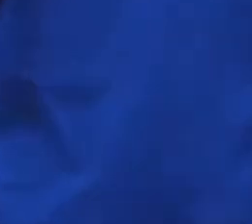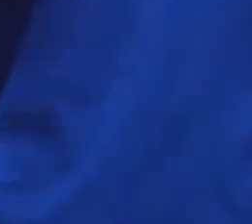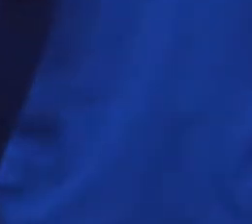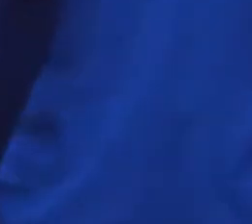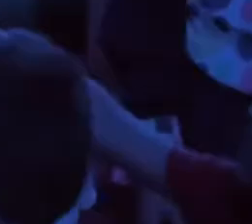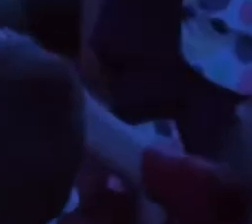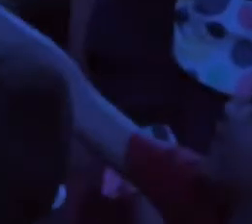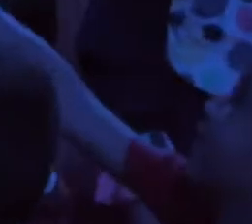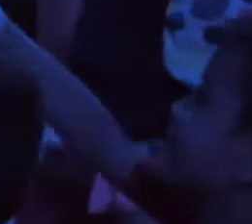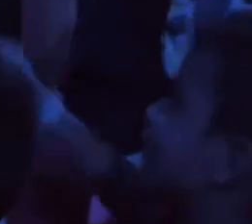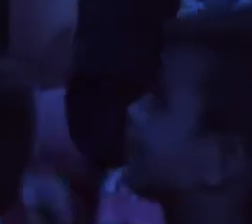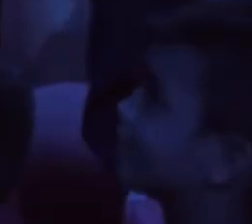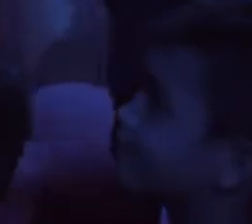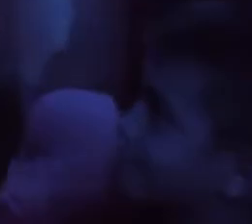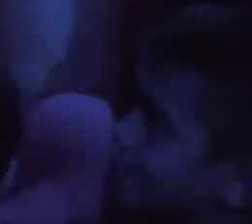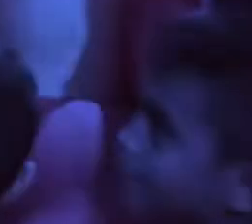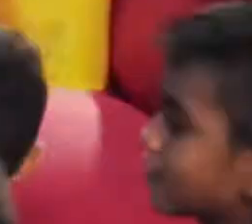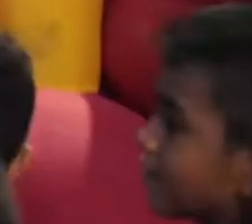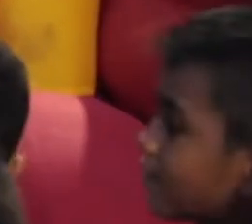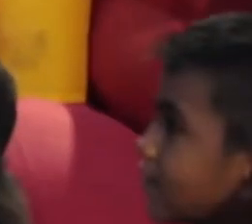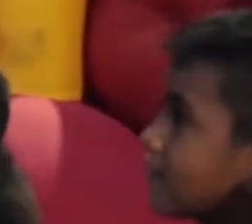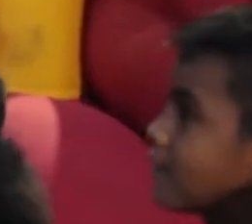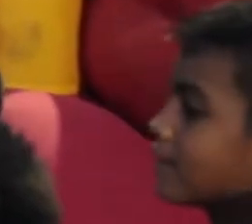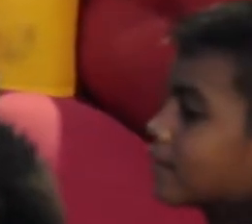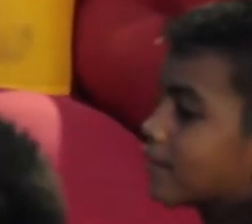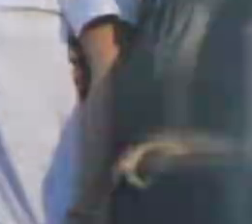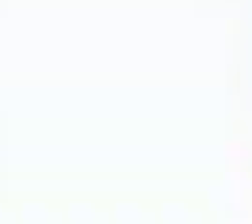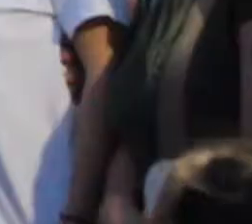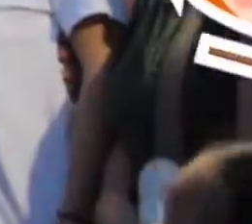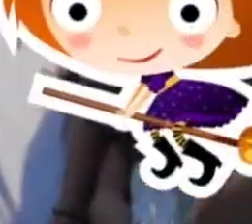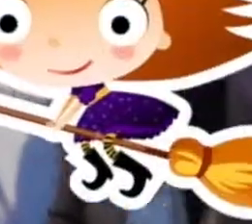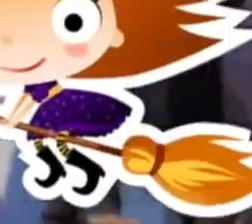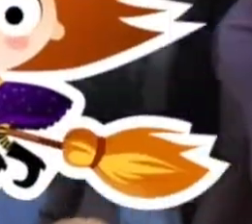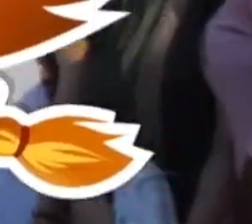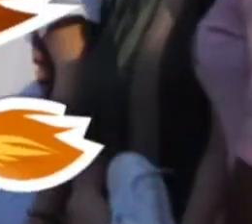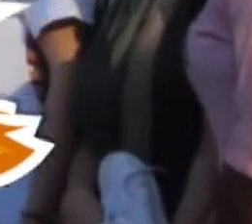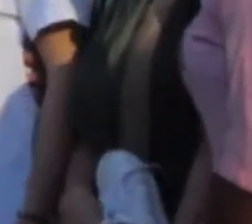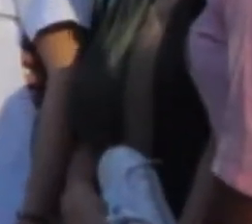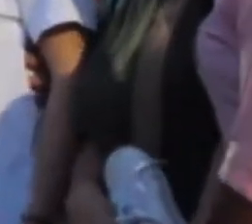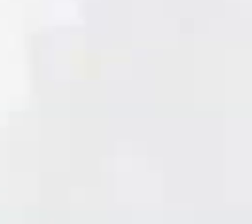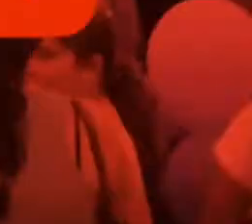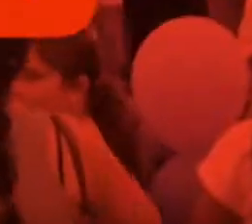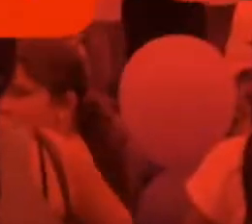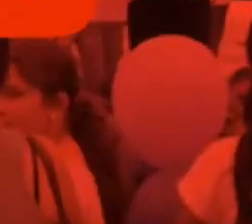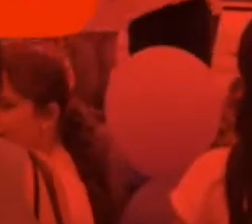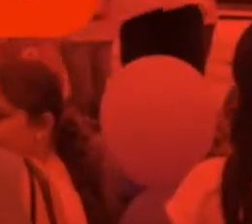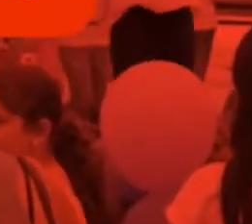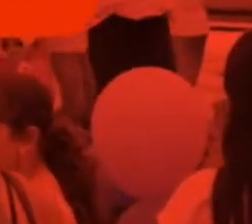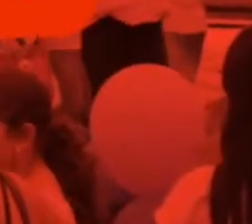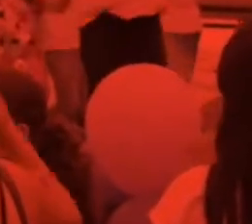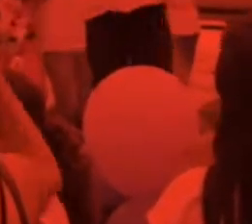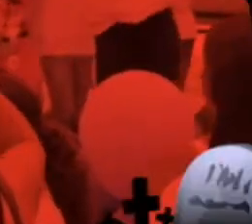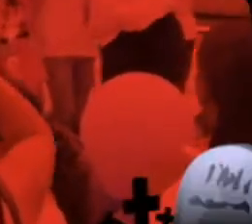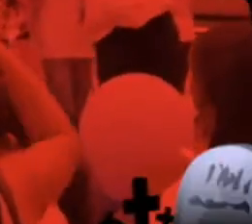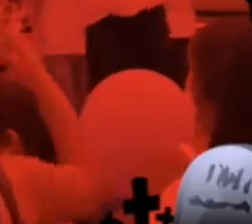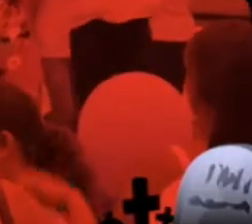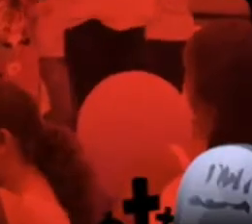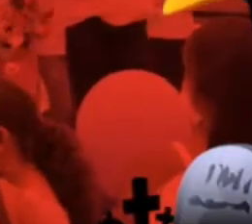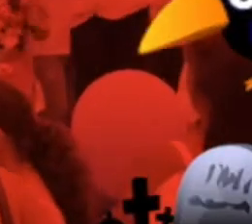domingo, desde las 3 de la tarde, esperamos a todos los niños y niñas de Barranca Bermeja para que disfruten de una tarde llena de magia, diversión,